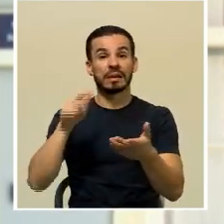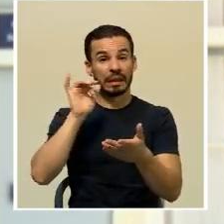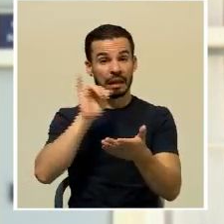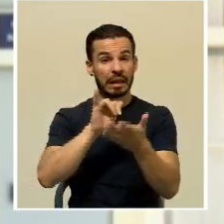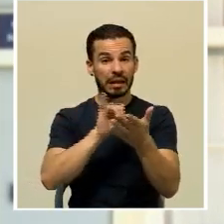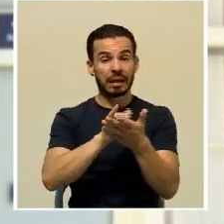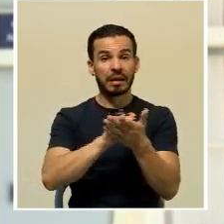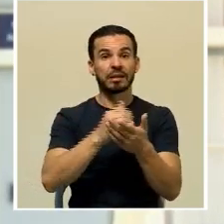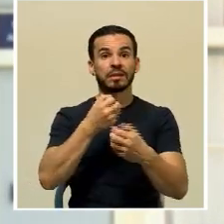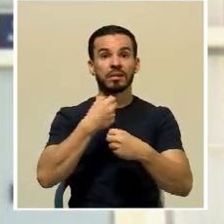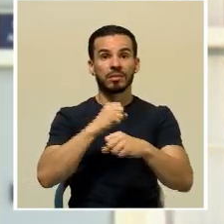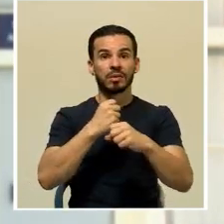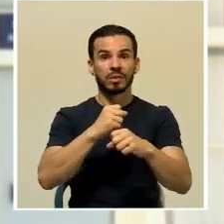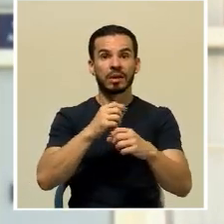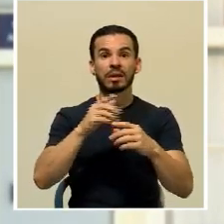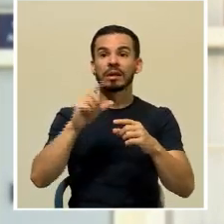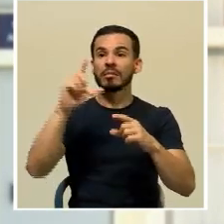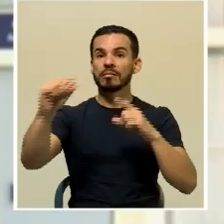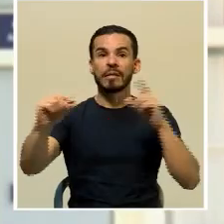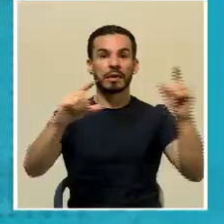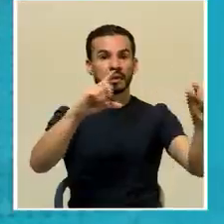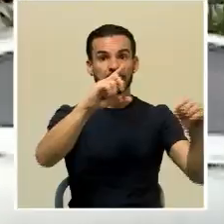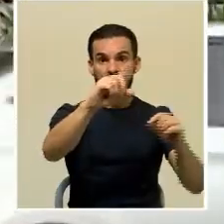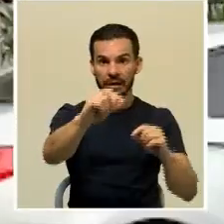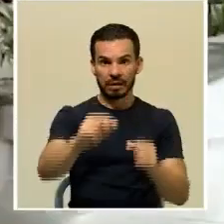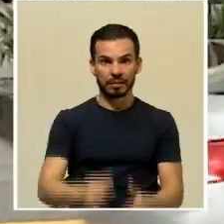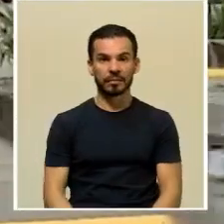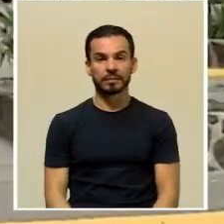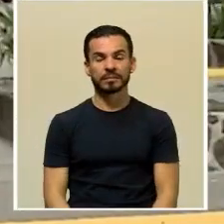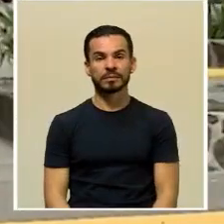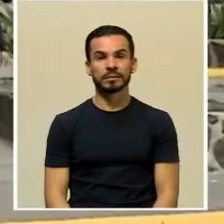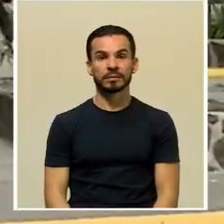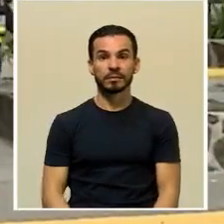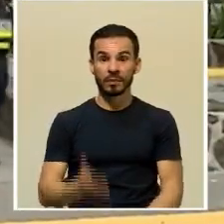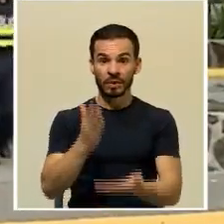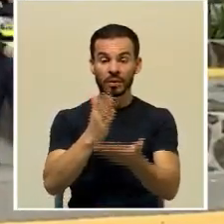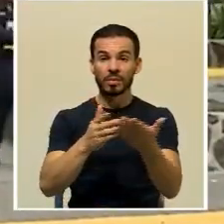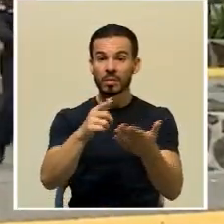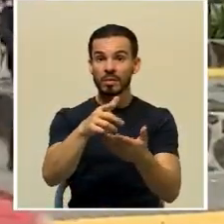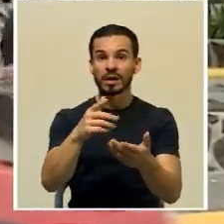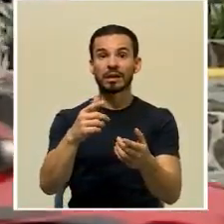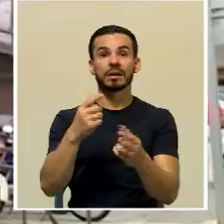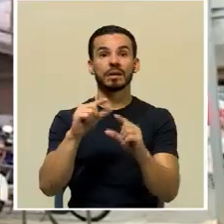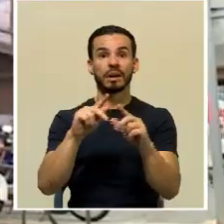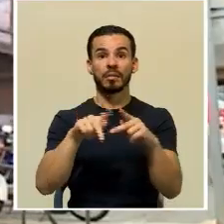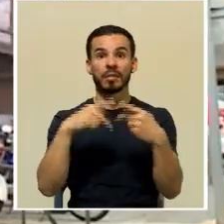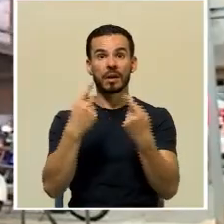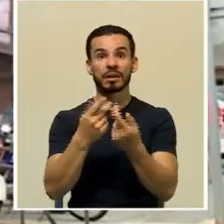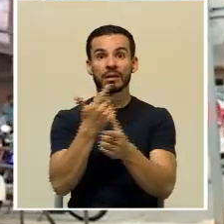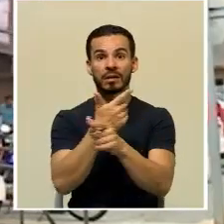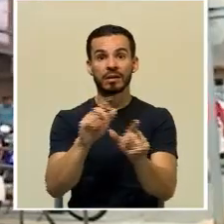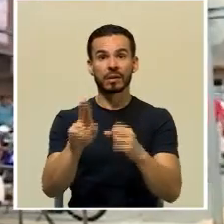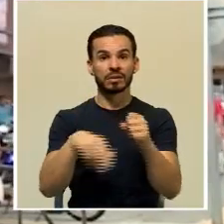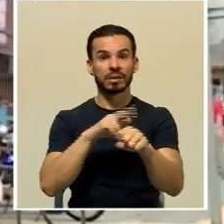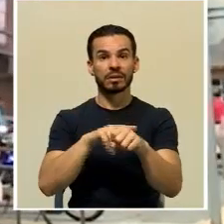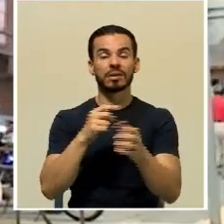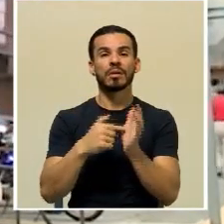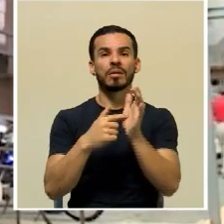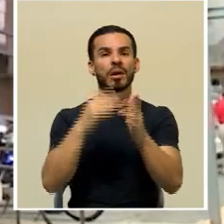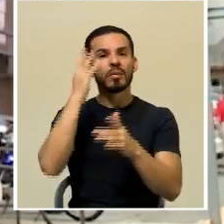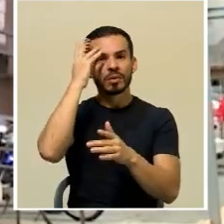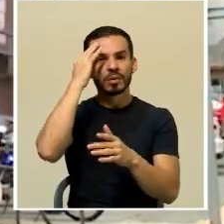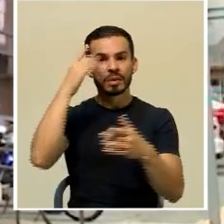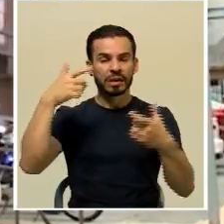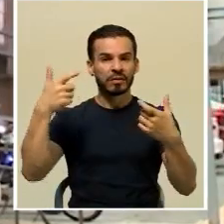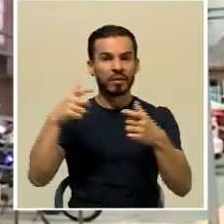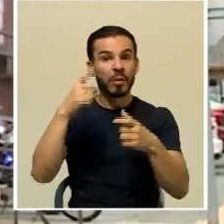de esas municipalidades de la periferia de Costa Rica. Por su parte, el Partido Liberación Nacional externó su preocupación ante el